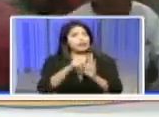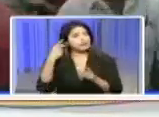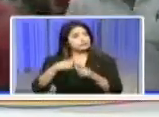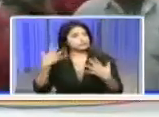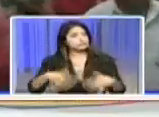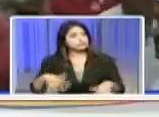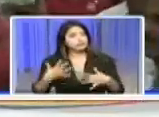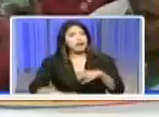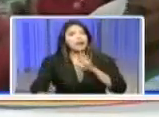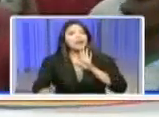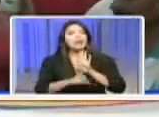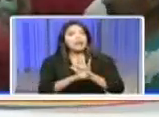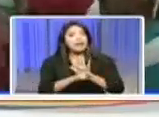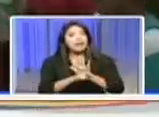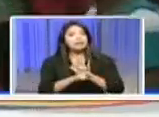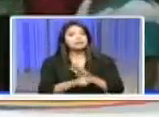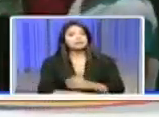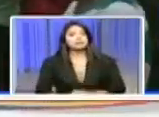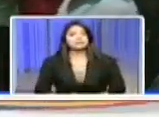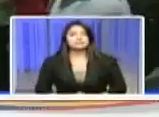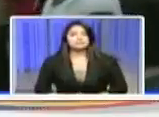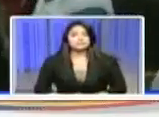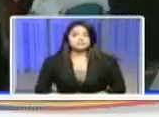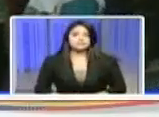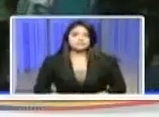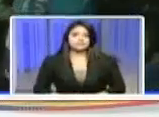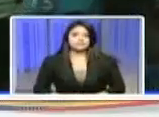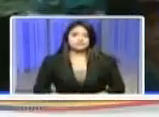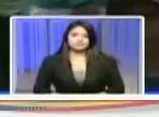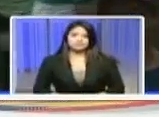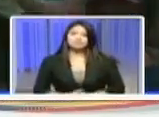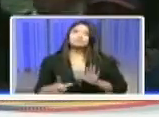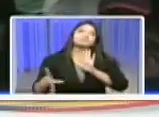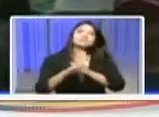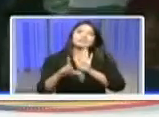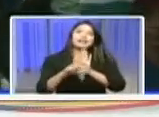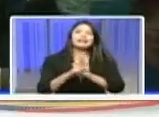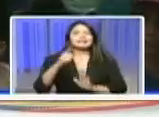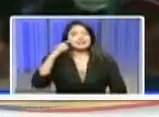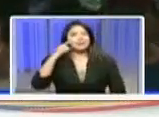ley de estafa inmobiliaria. La ley CJ,